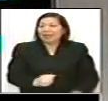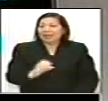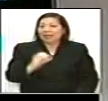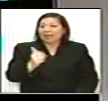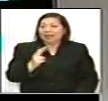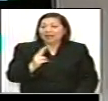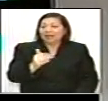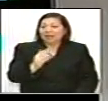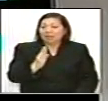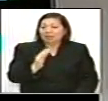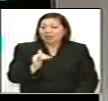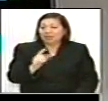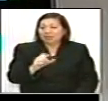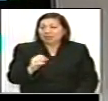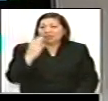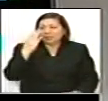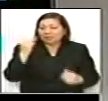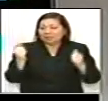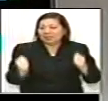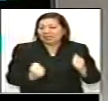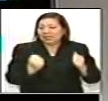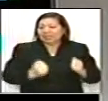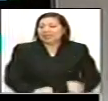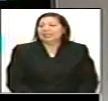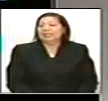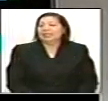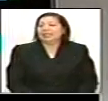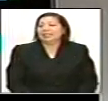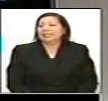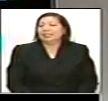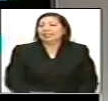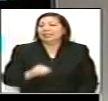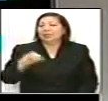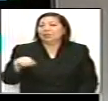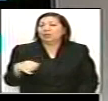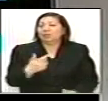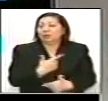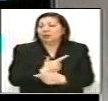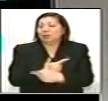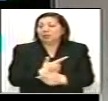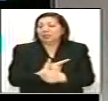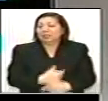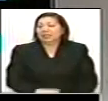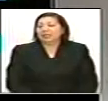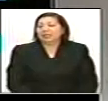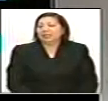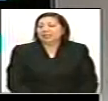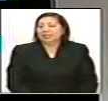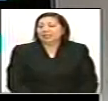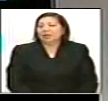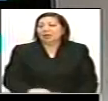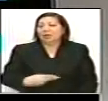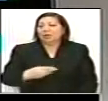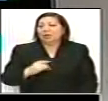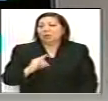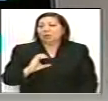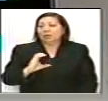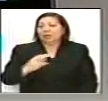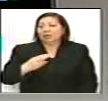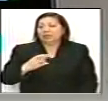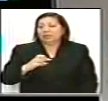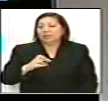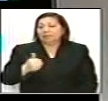Caraballo, San Martín de Porres, San Juan del Lurigancho, está Huachipa,